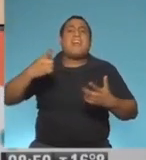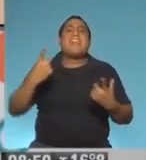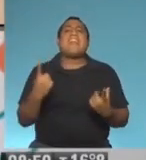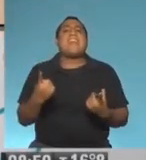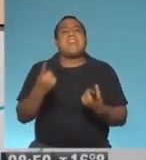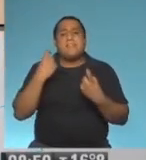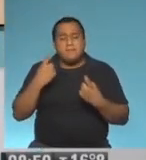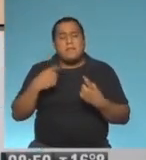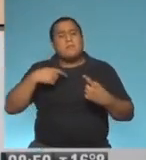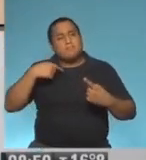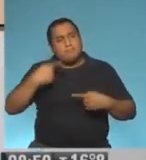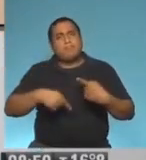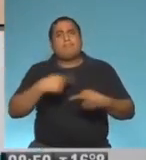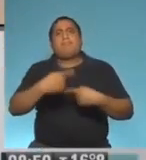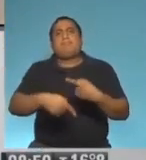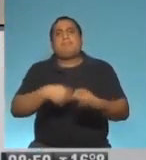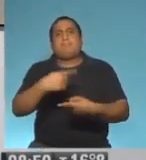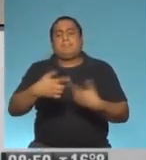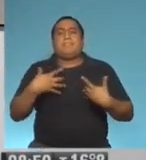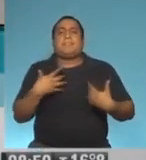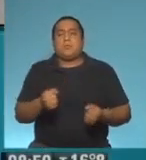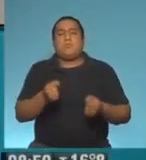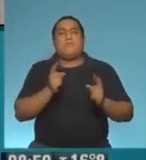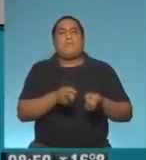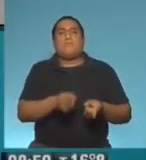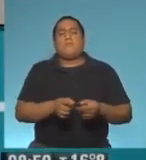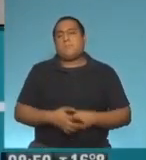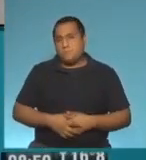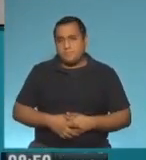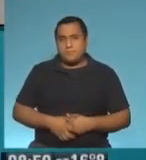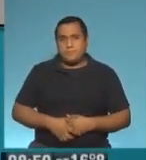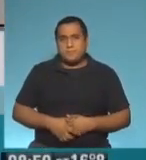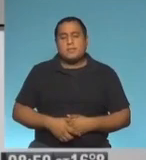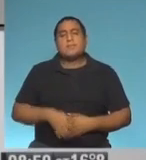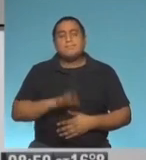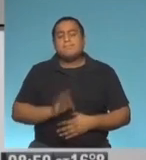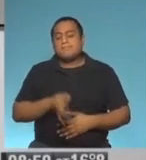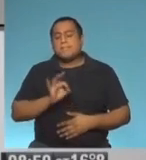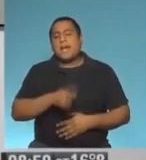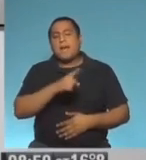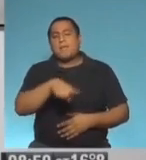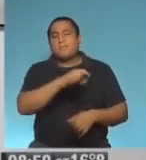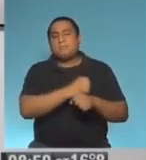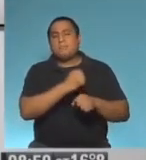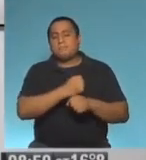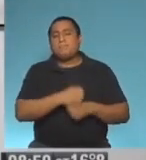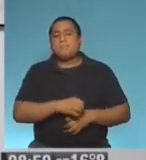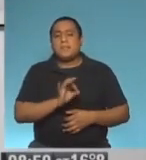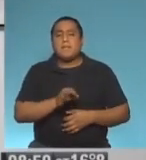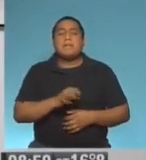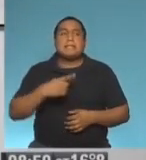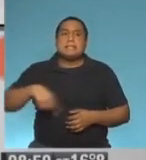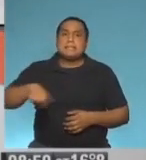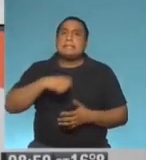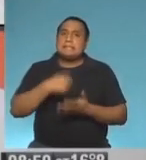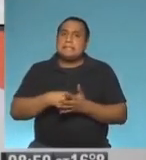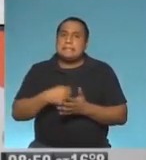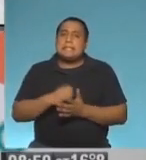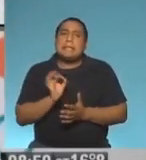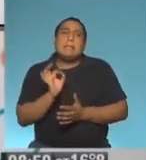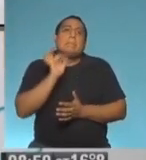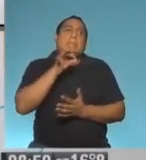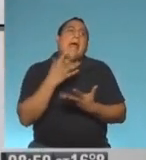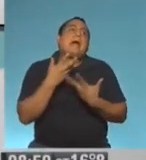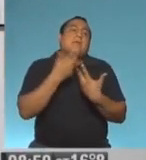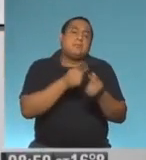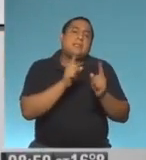seguir manteniendo o recuperando su salud no sabemos no sabemos y estamos ahí tratando de aportar nuestro pequeño